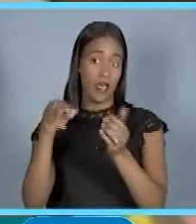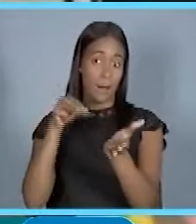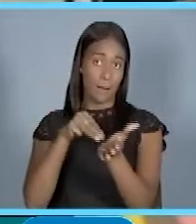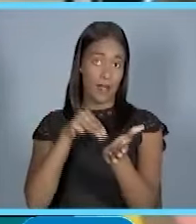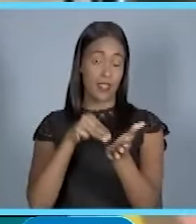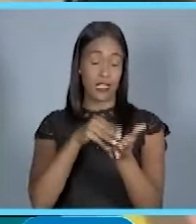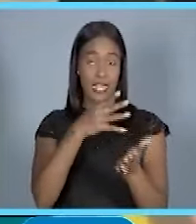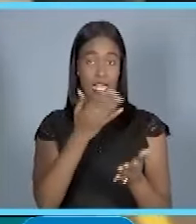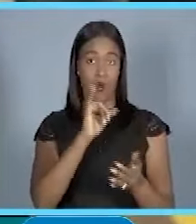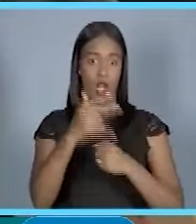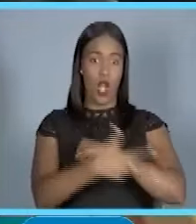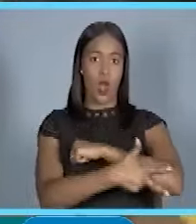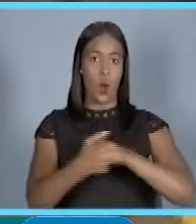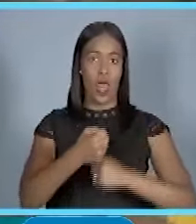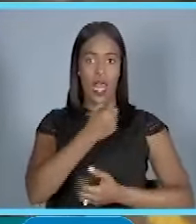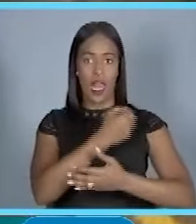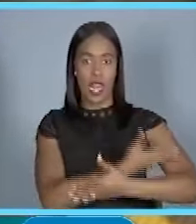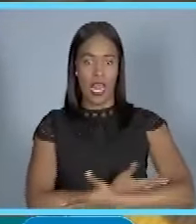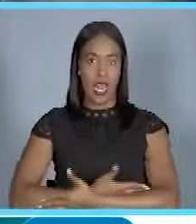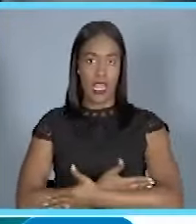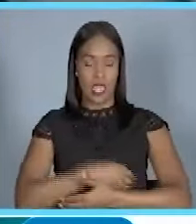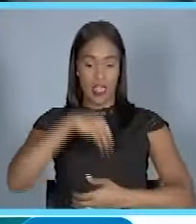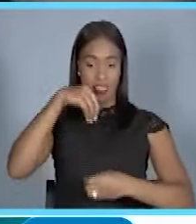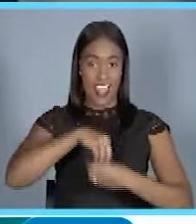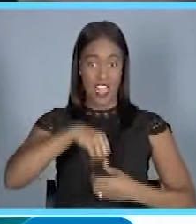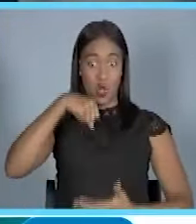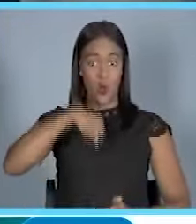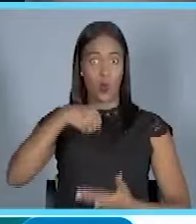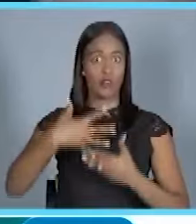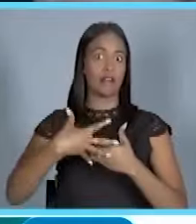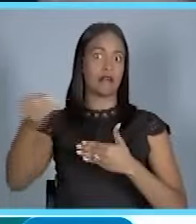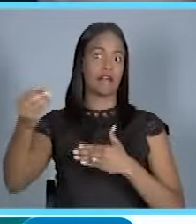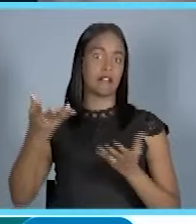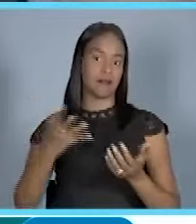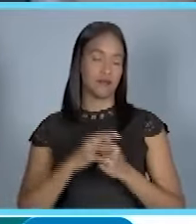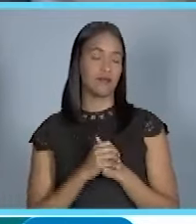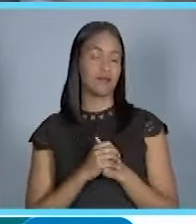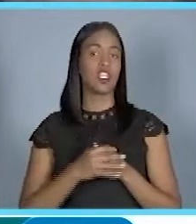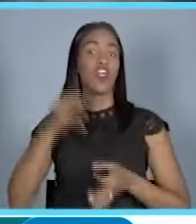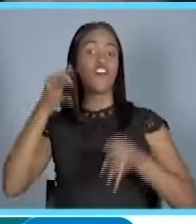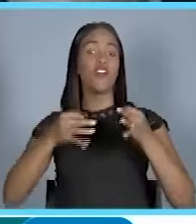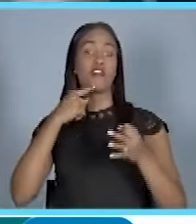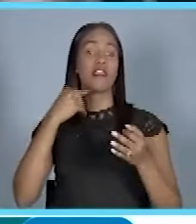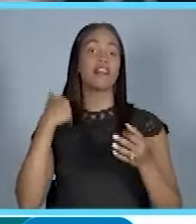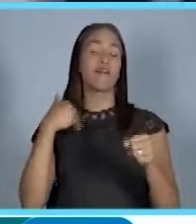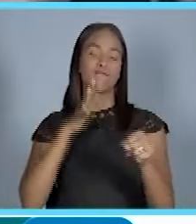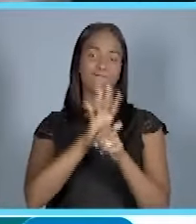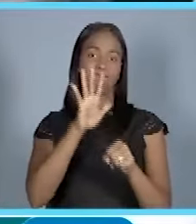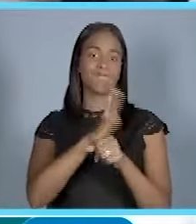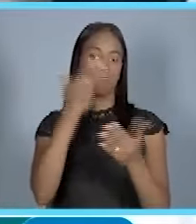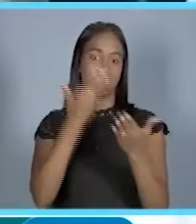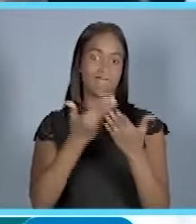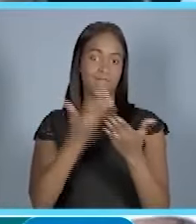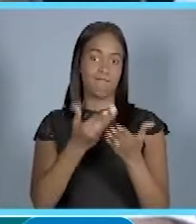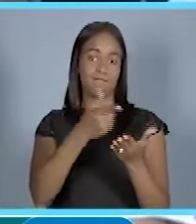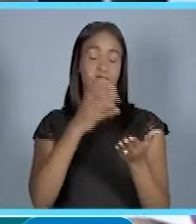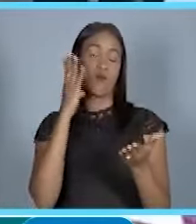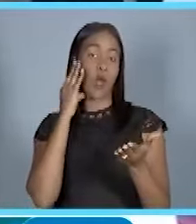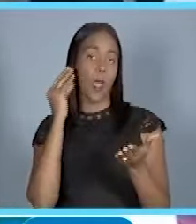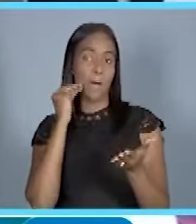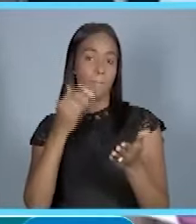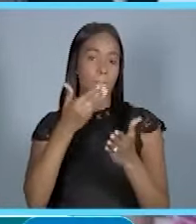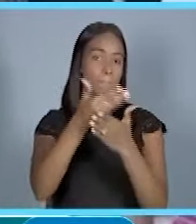niña también en un culto sin nadie ver. Los fiscales indicaron que cuentan con suficiente evidencias testimoniales,